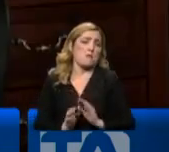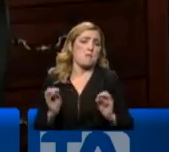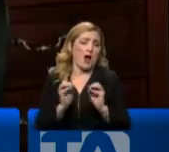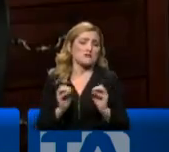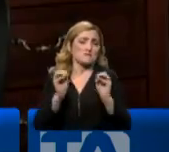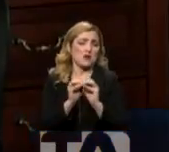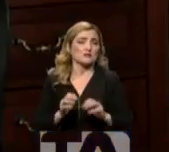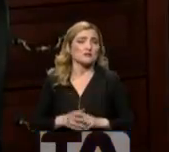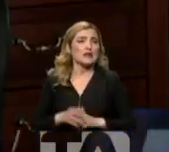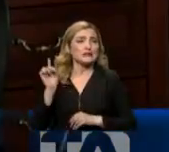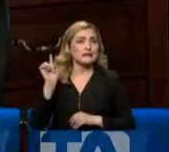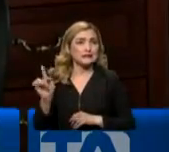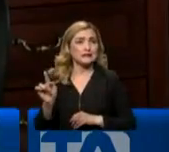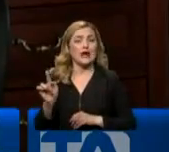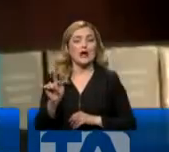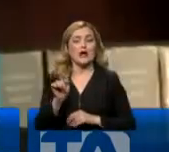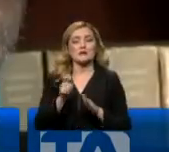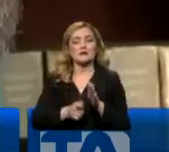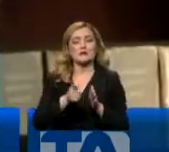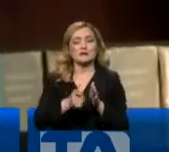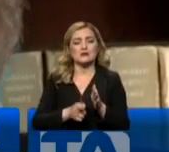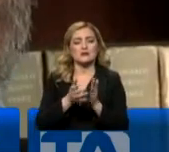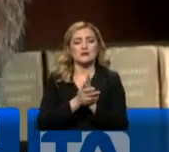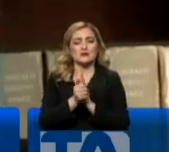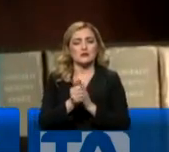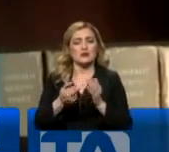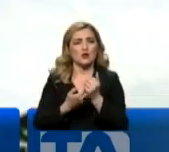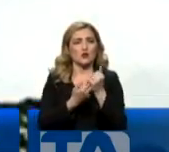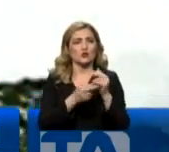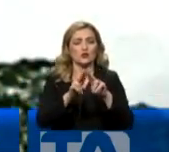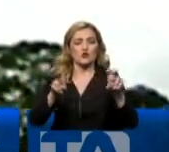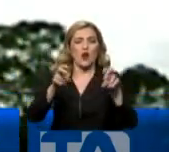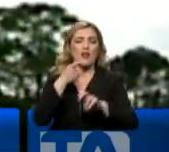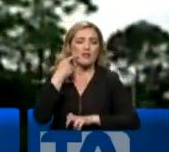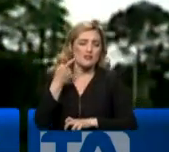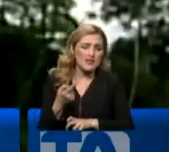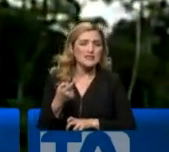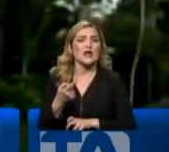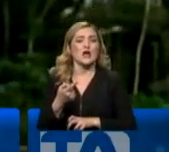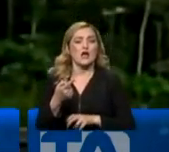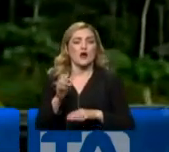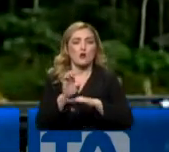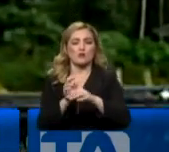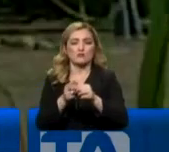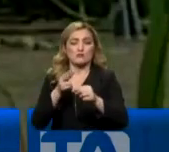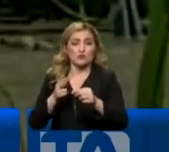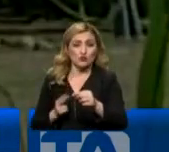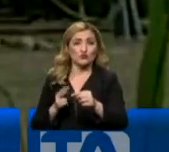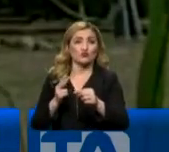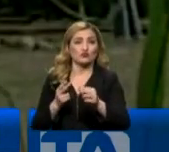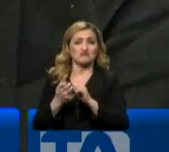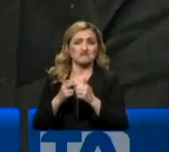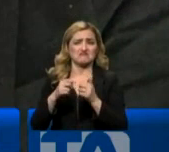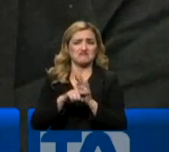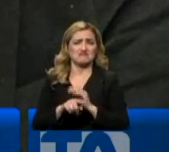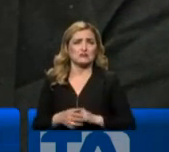precio. Por su parte, el abogado experto en recursos naturales no renovables, Gonzalo González, considera que la salida del país de la OPEP no tiene ningún